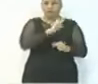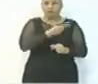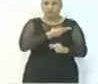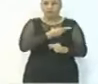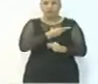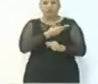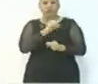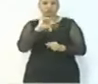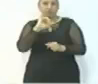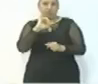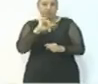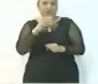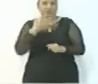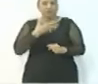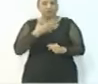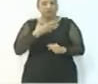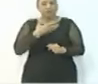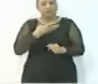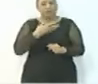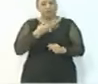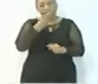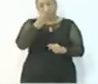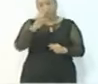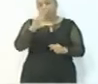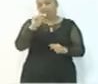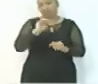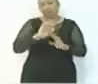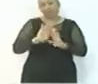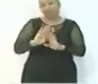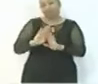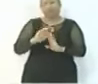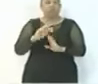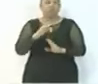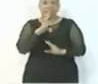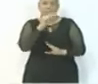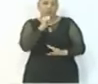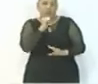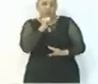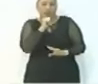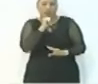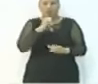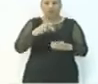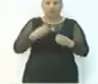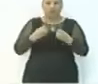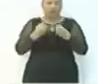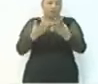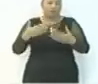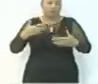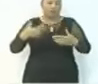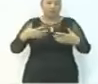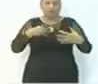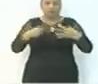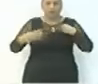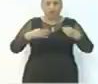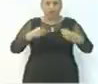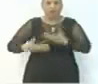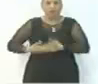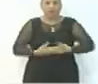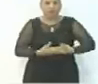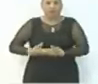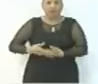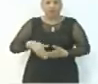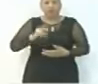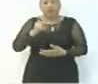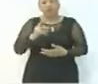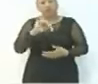sí tendríamos que suspenderla. Pero mientras tanto las recomendaciones siguen siendo las mismas. Las invitamos tanto en el embarazo como en el